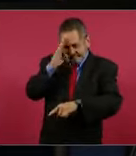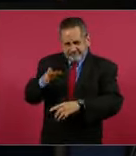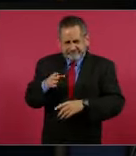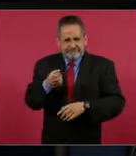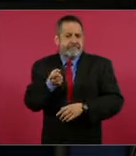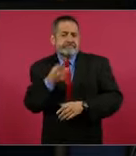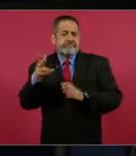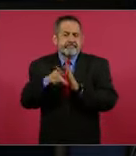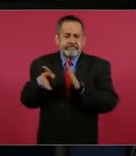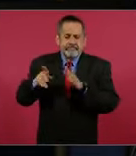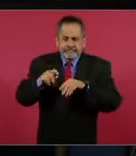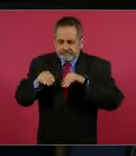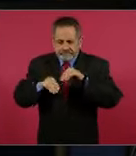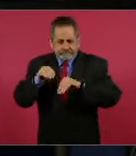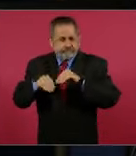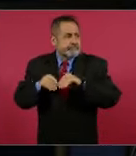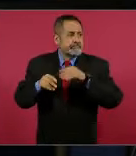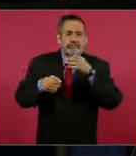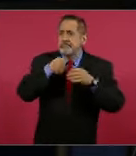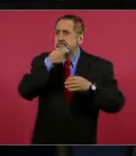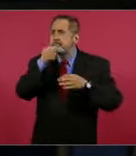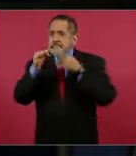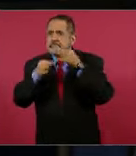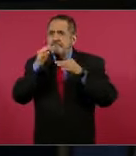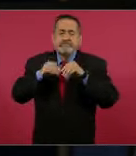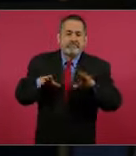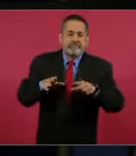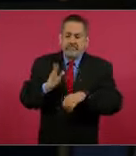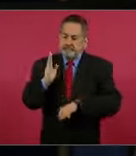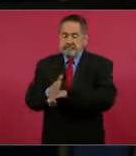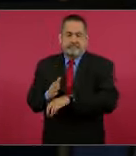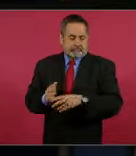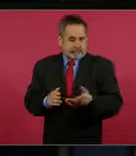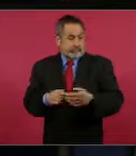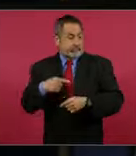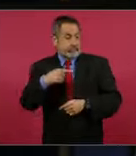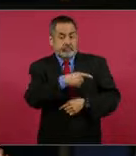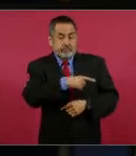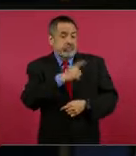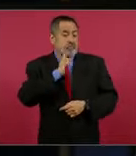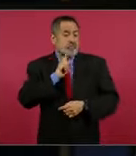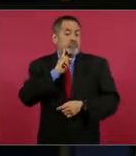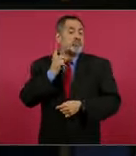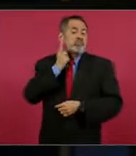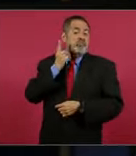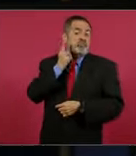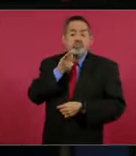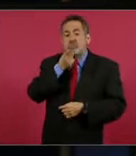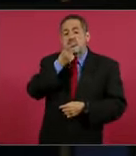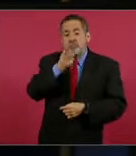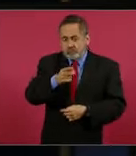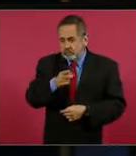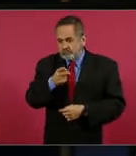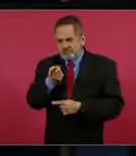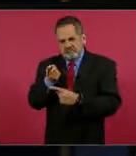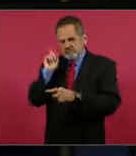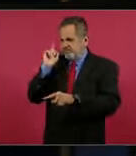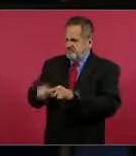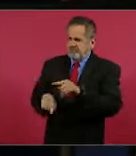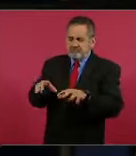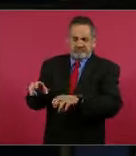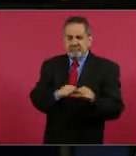estado cubriendo pues estas manifestaciones. Hubo una diputada que dijo que iban a privatizar los medios